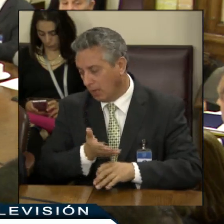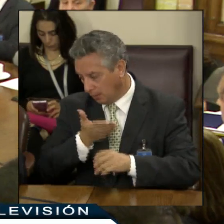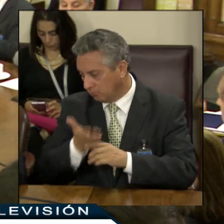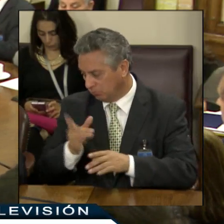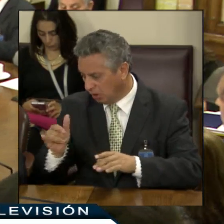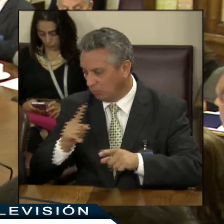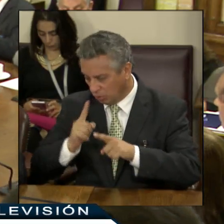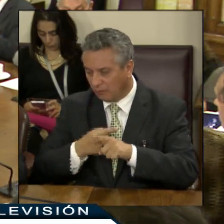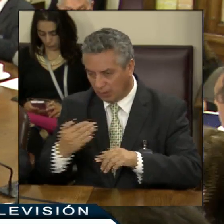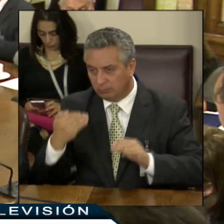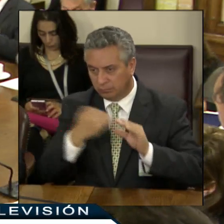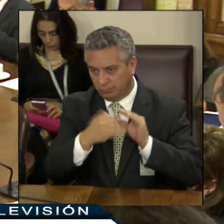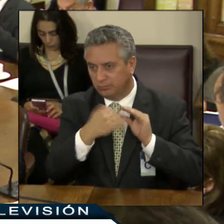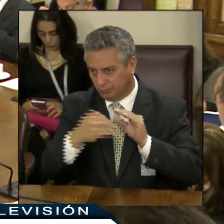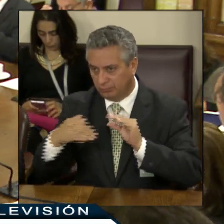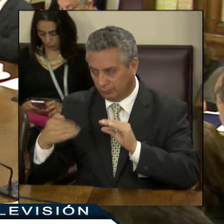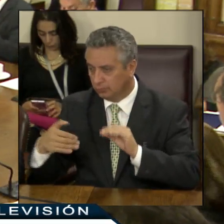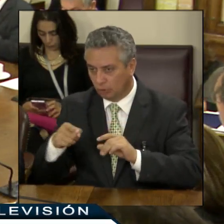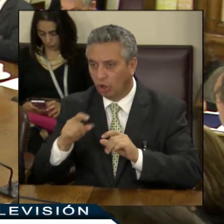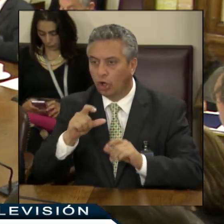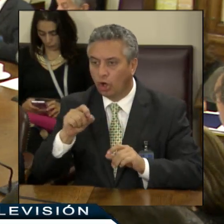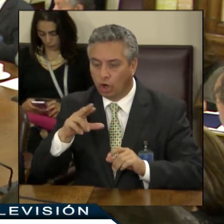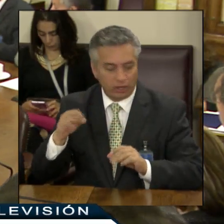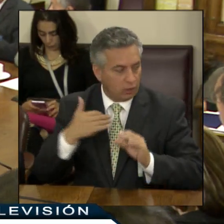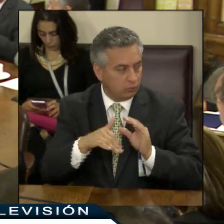nuevamente a sus respectivas